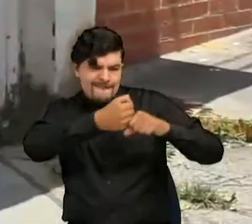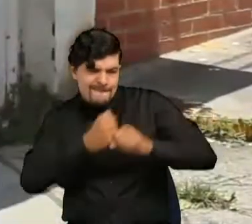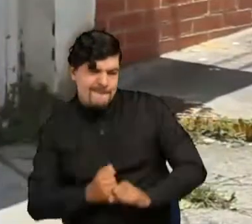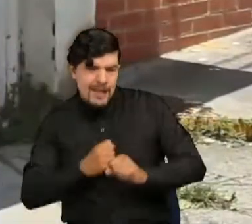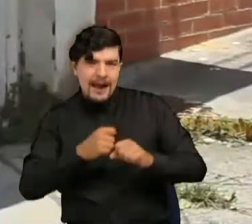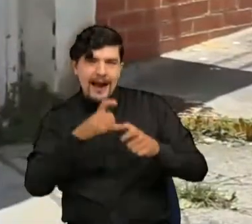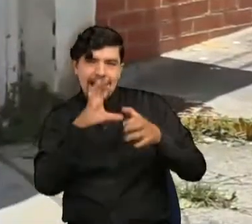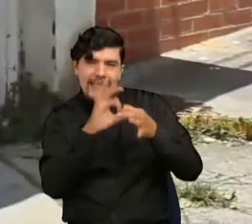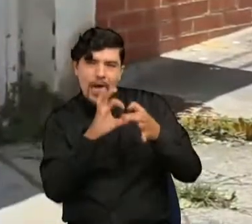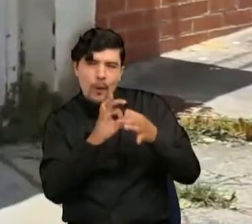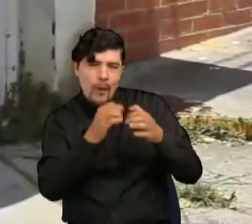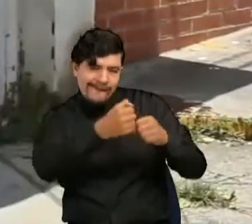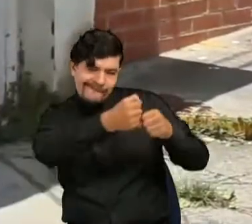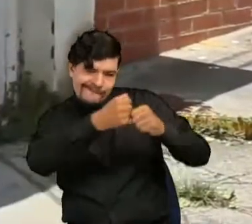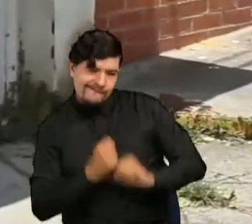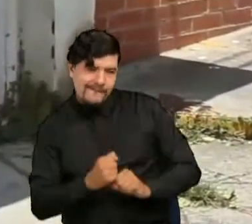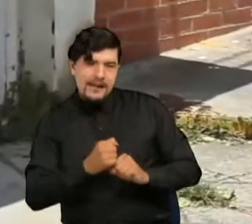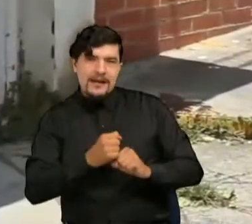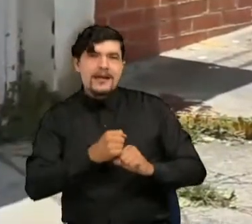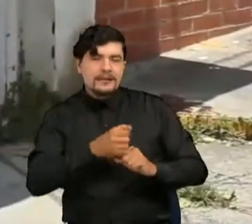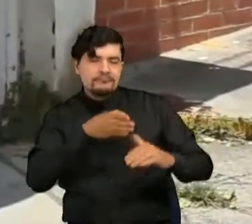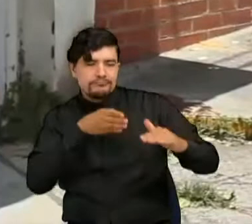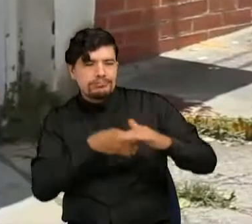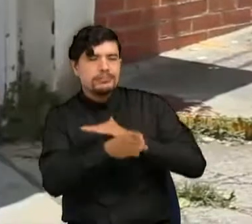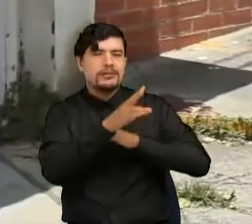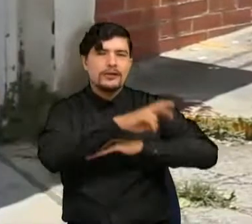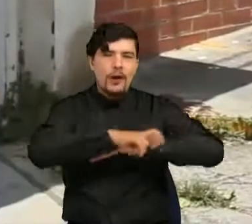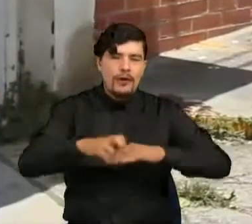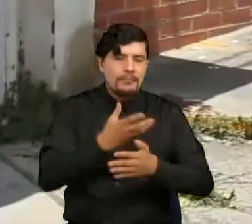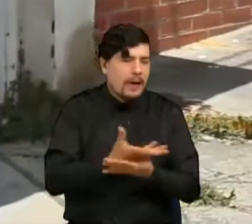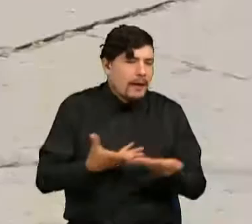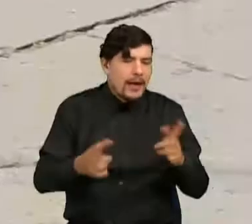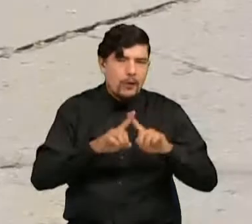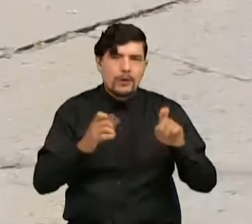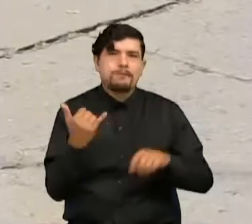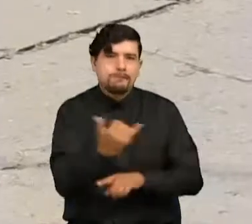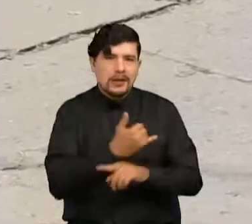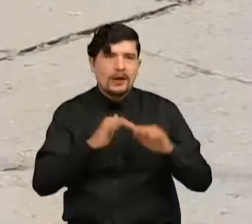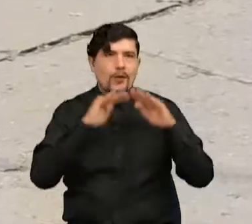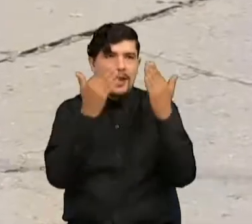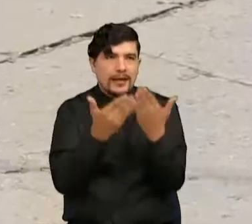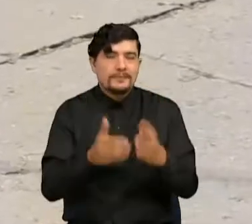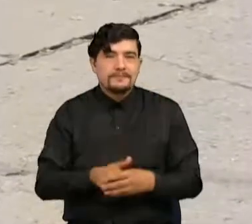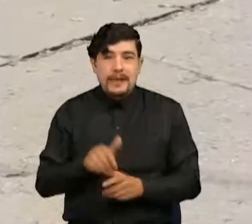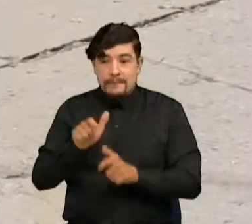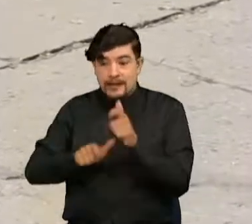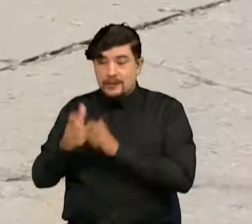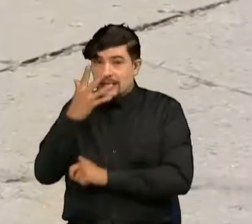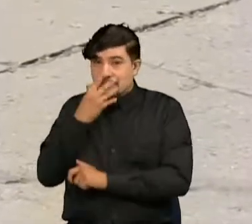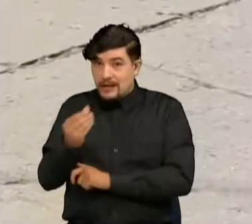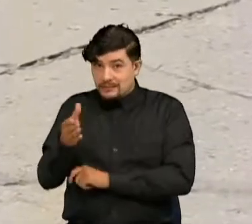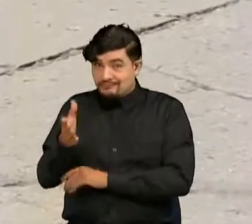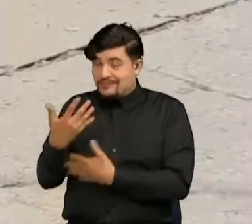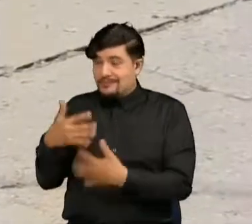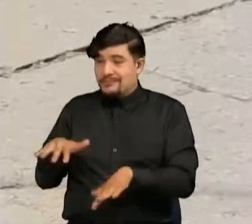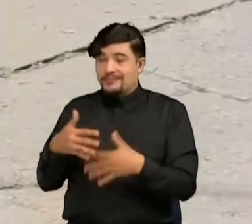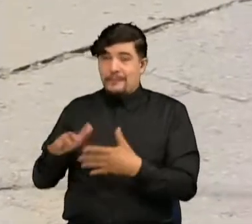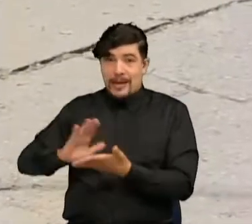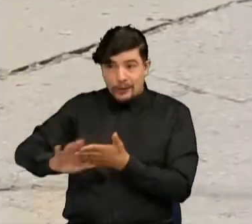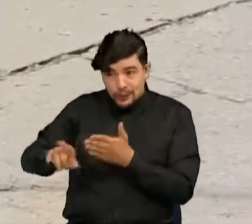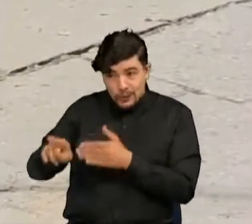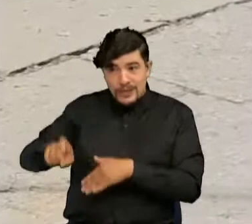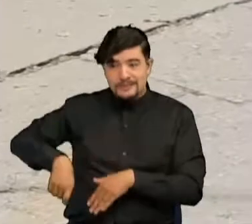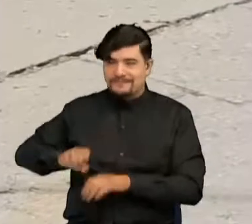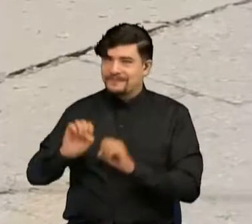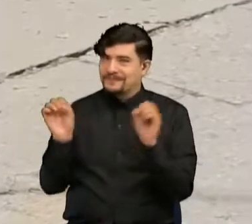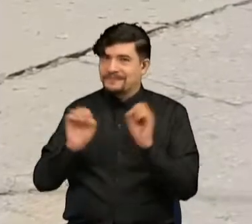algunas cerraduras y posteriormente ingresaron y hurtaron varios elementos. Los ladrones no dan tregua a las escuelas del municipio de Ocaña.